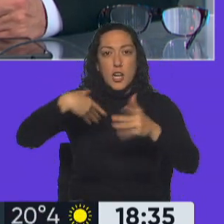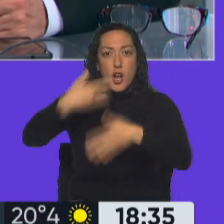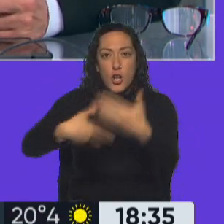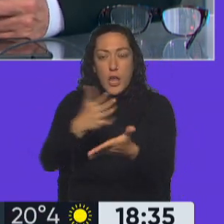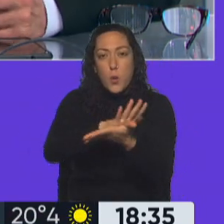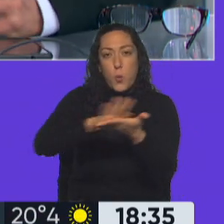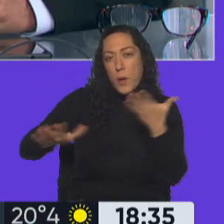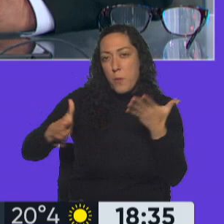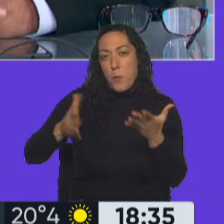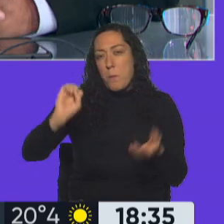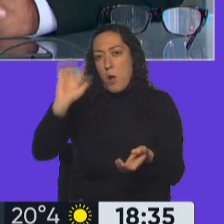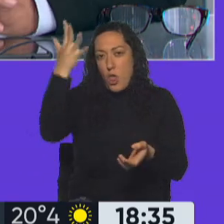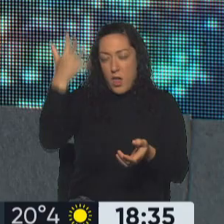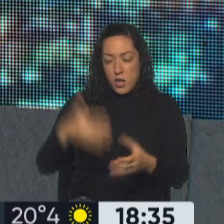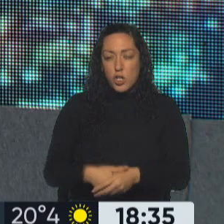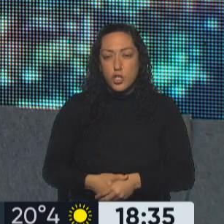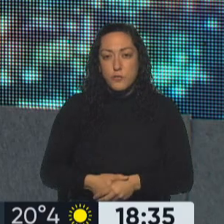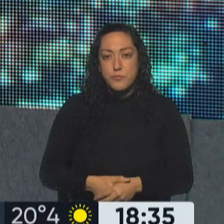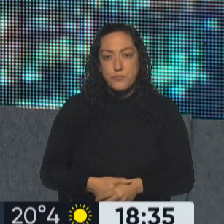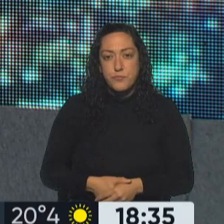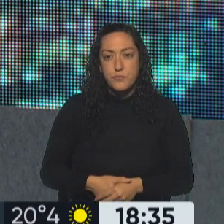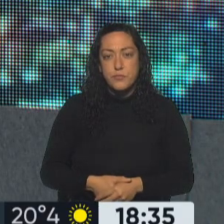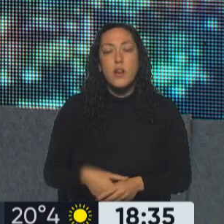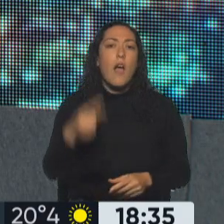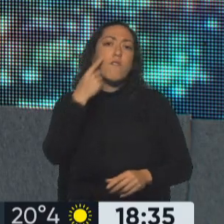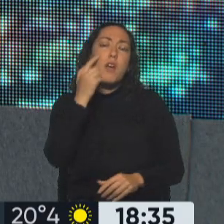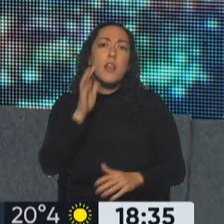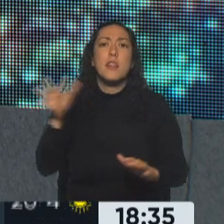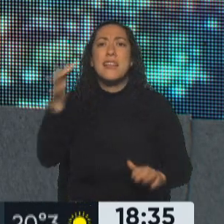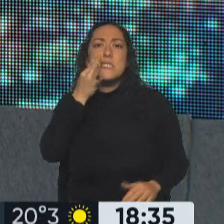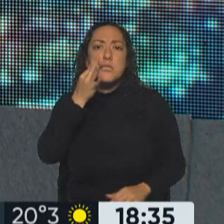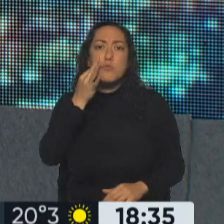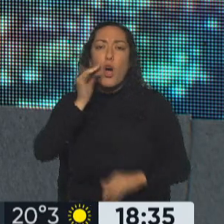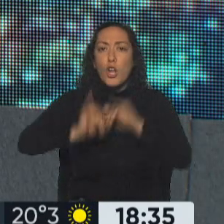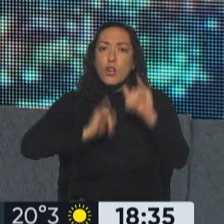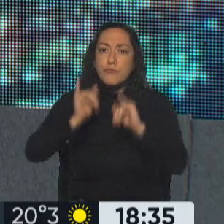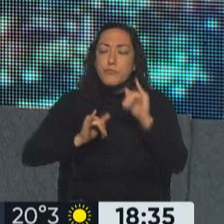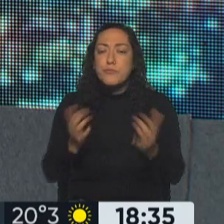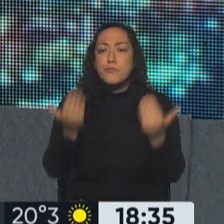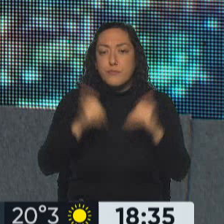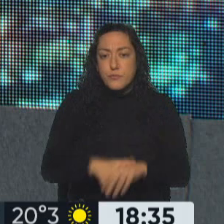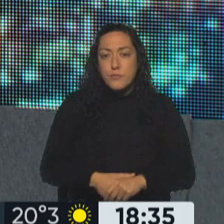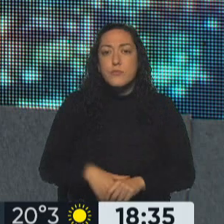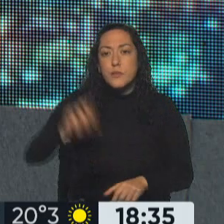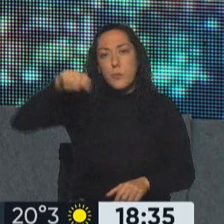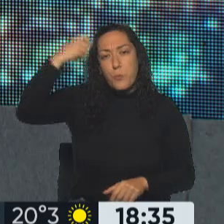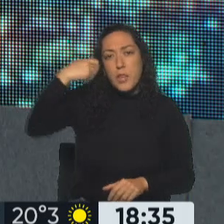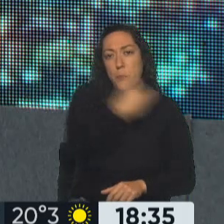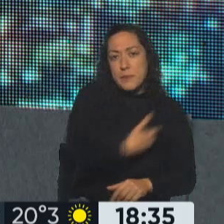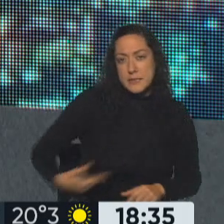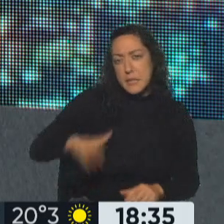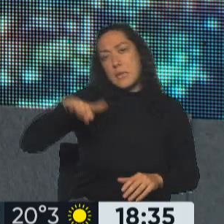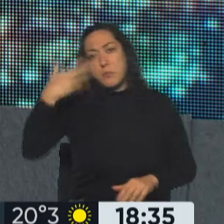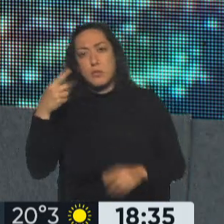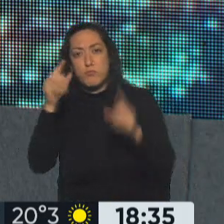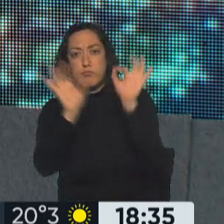lo último, lo más moderno. A ver, intenso. Diego, ¿vos tenés el testimonio? Bueno, escuchamos al titular y después... Después te cuento